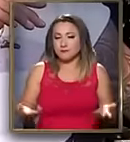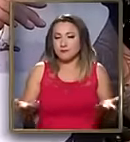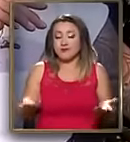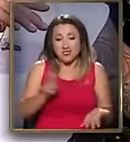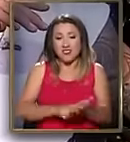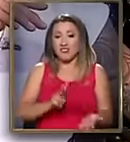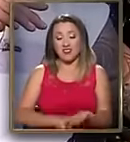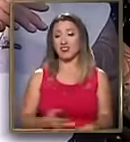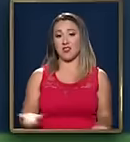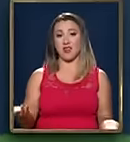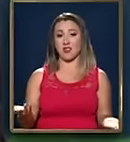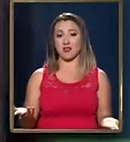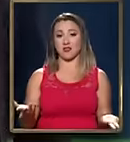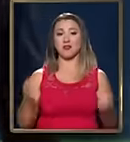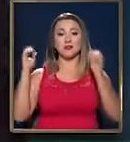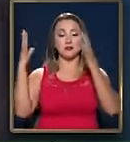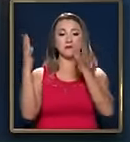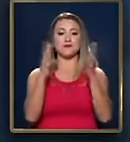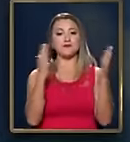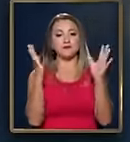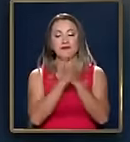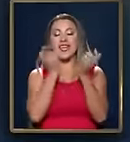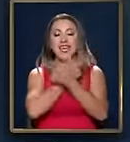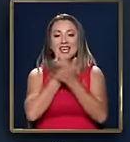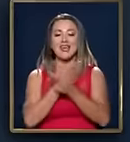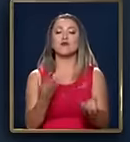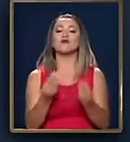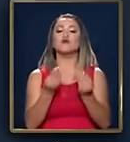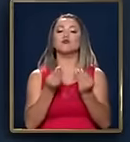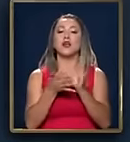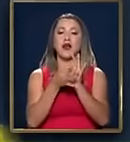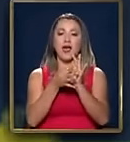De verdad, debo... Muchas gracias.